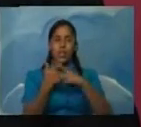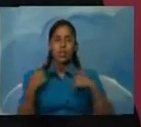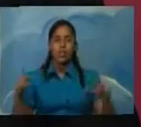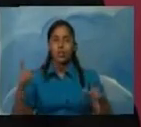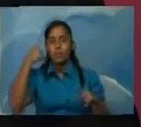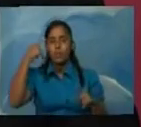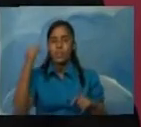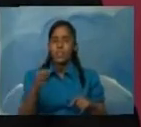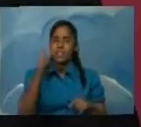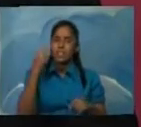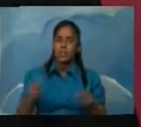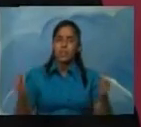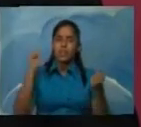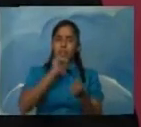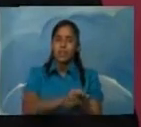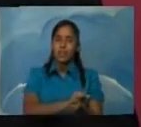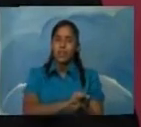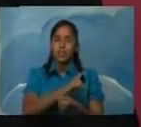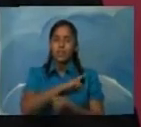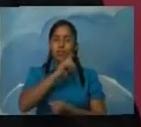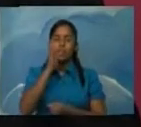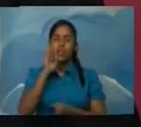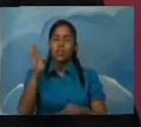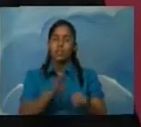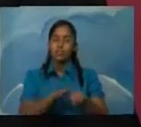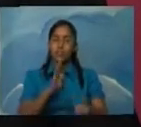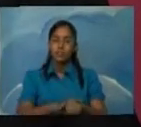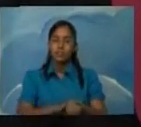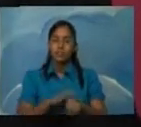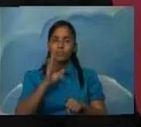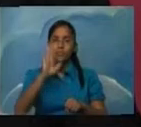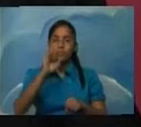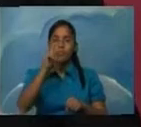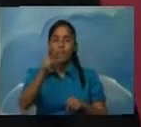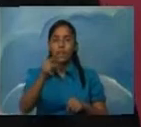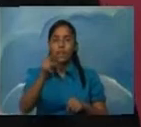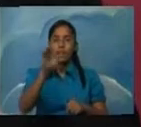siempre de la esclavitud del pecado. Así que ahí está